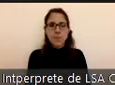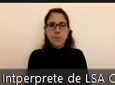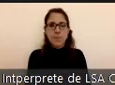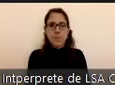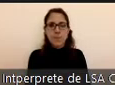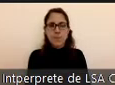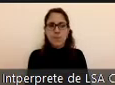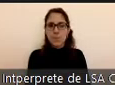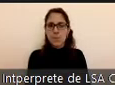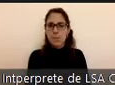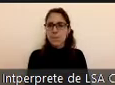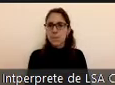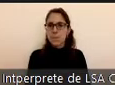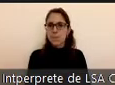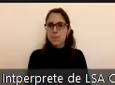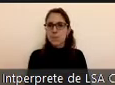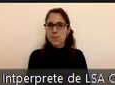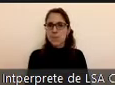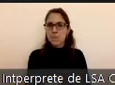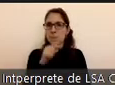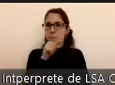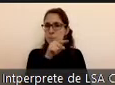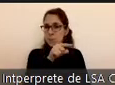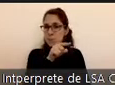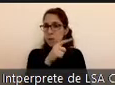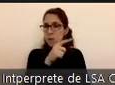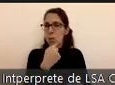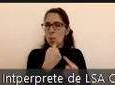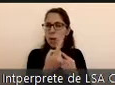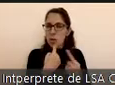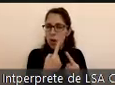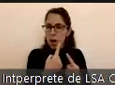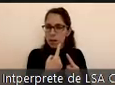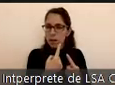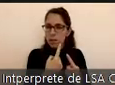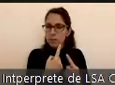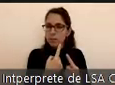da el precio, ¿sí?